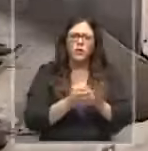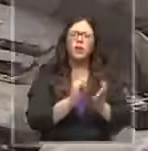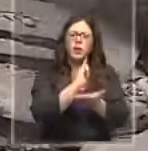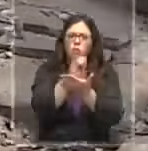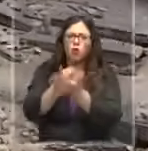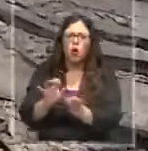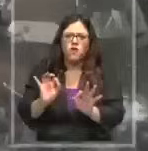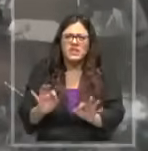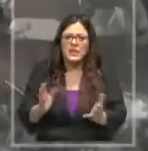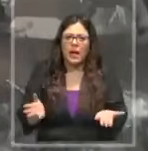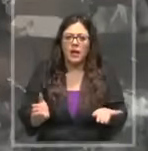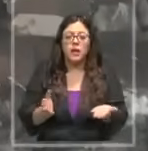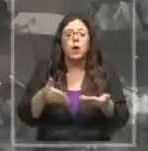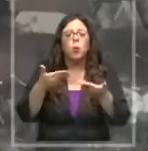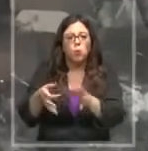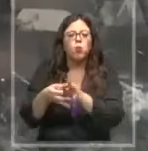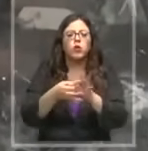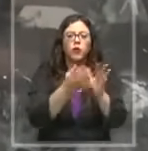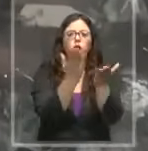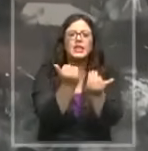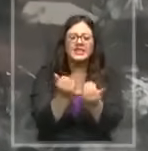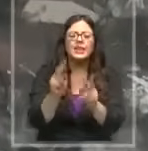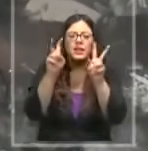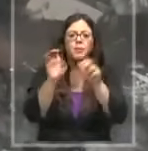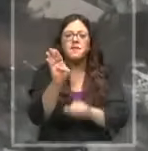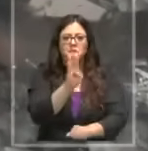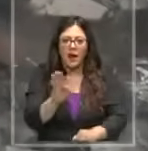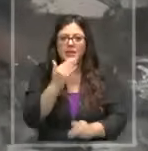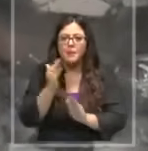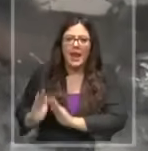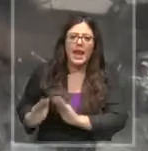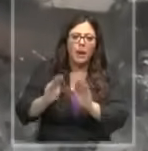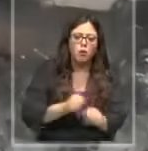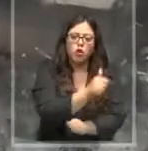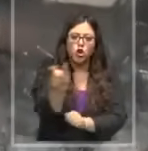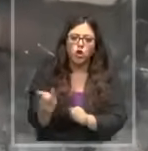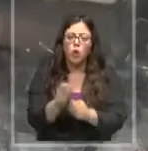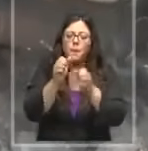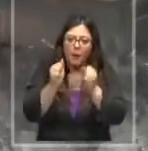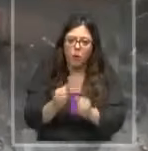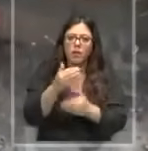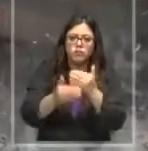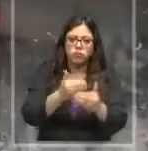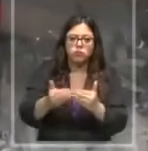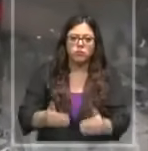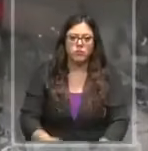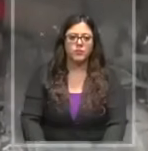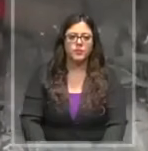oficiales aún, y es por eso que necesitan lo básico y el apoyo de todos para salir adelante.